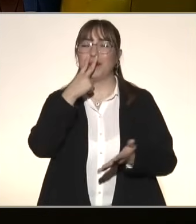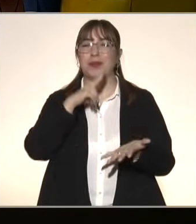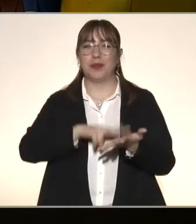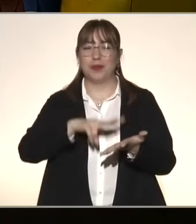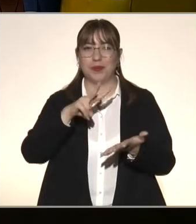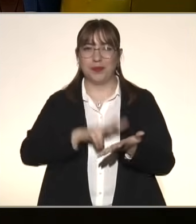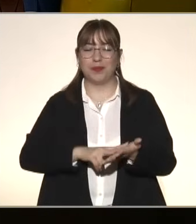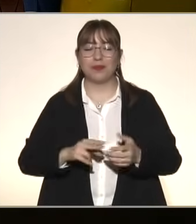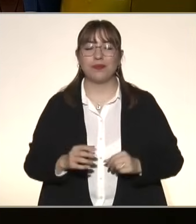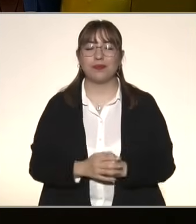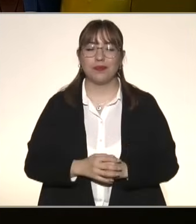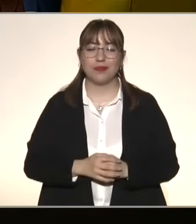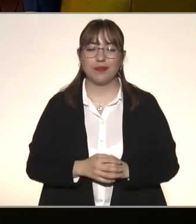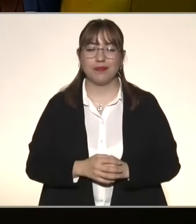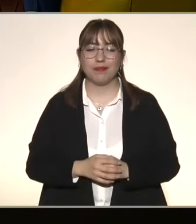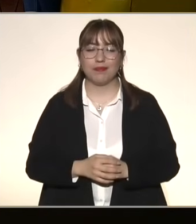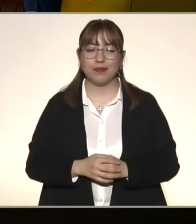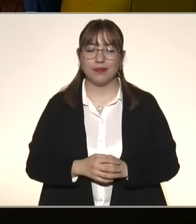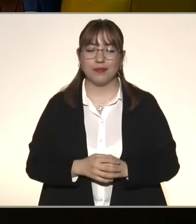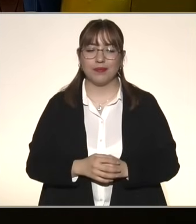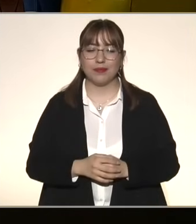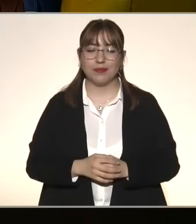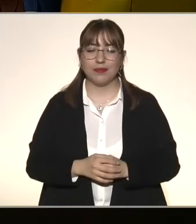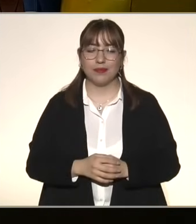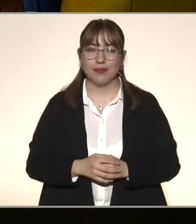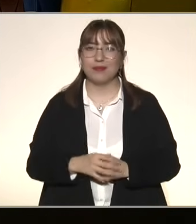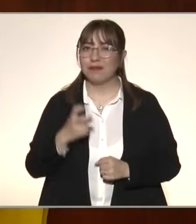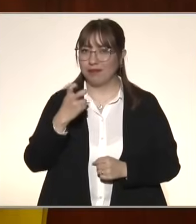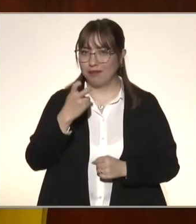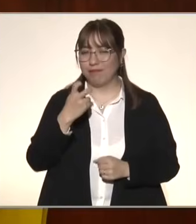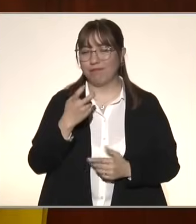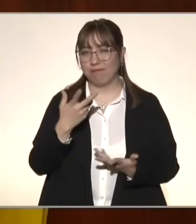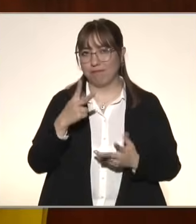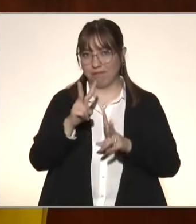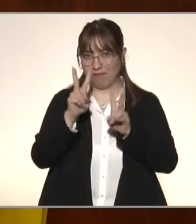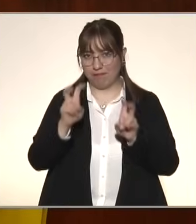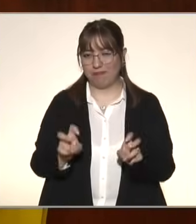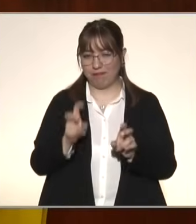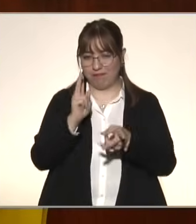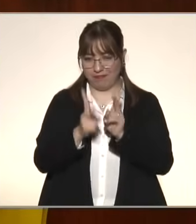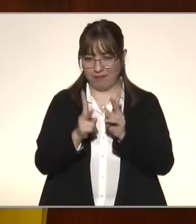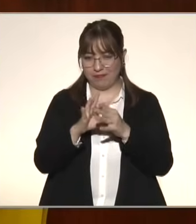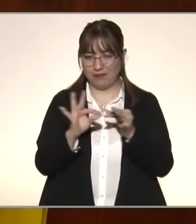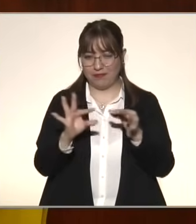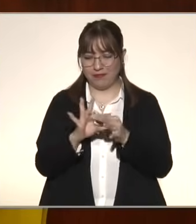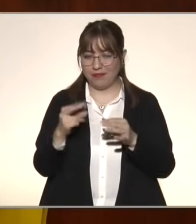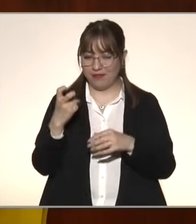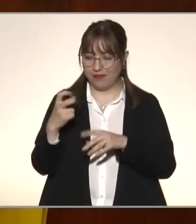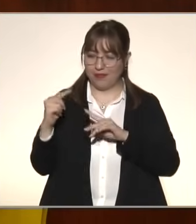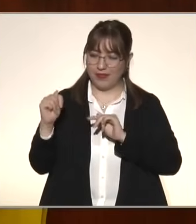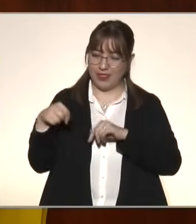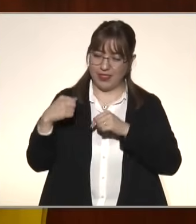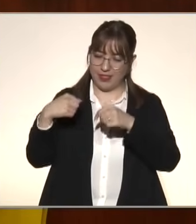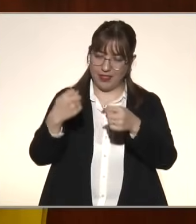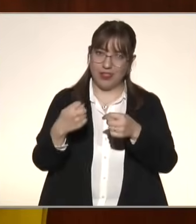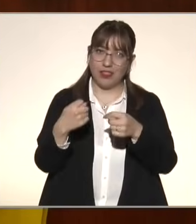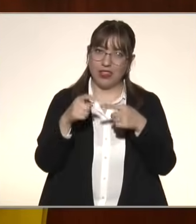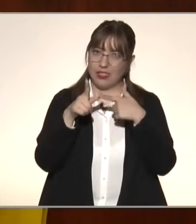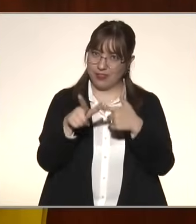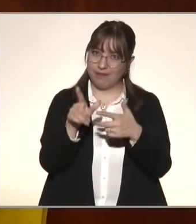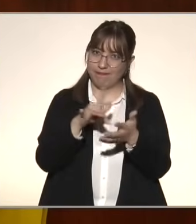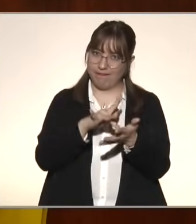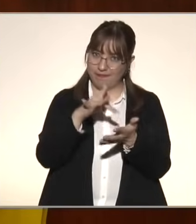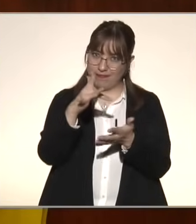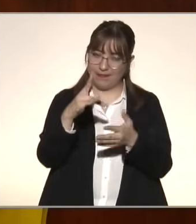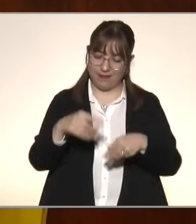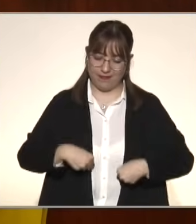demos material. Entonces, vamos a tratar de pues retomar esta tradición de agradecer también los regalos